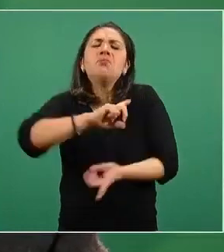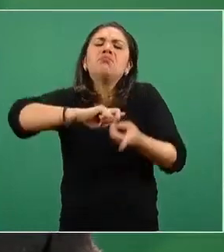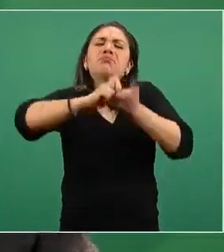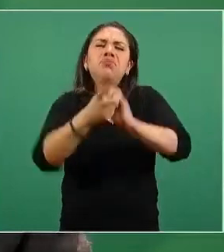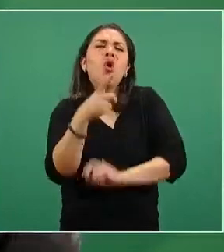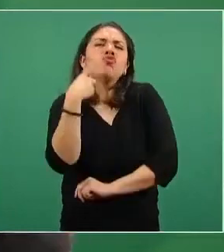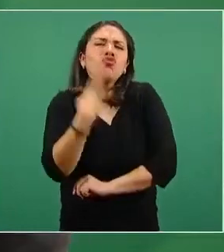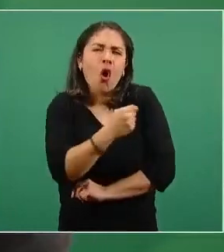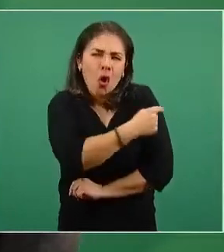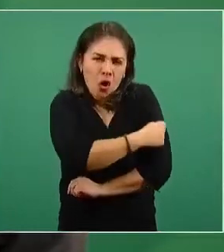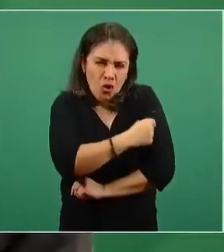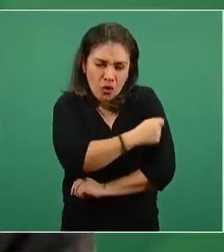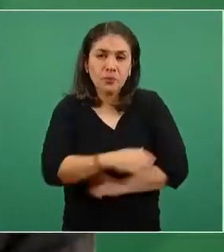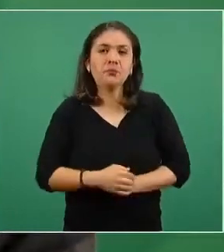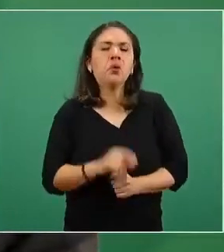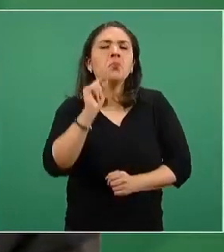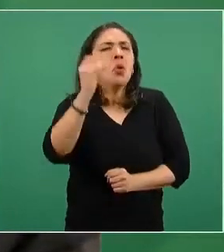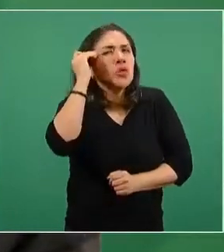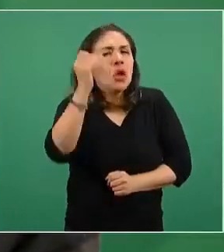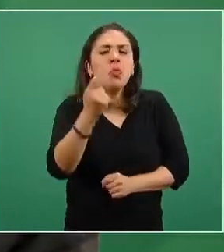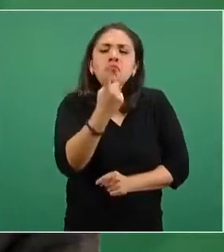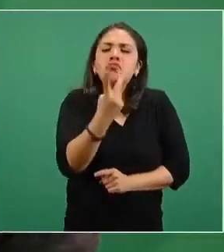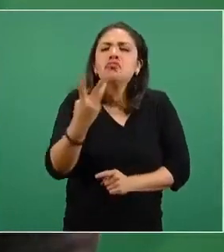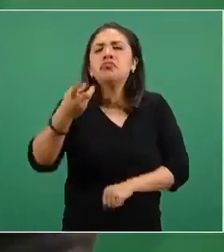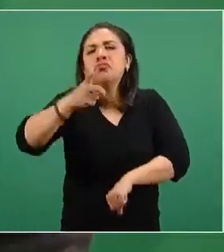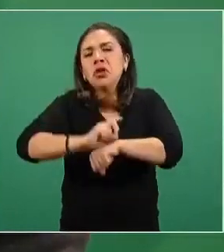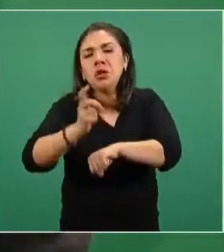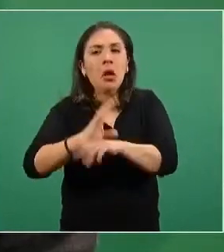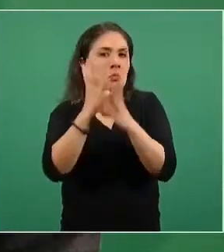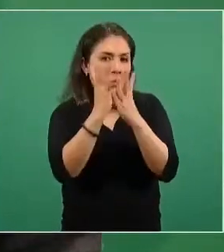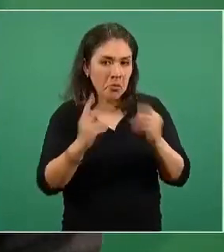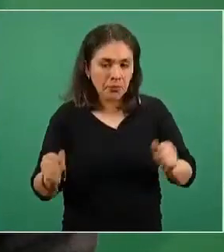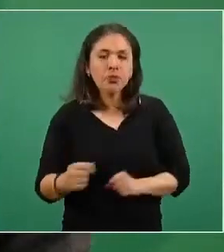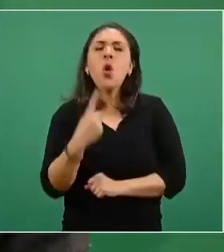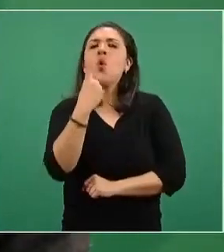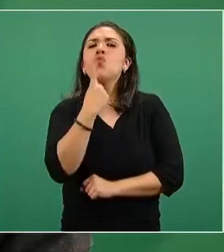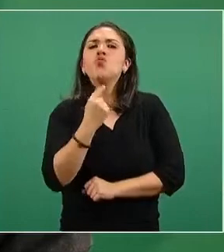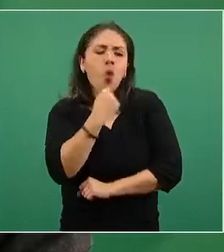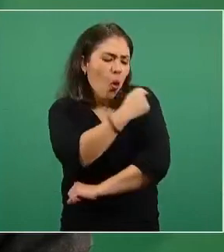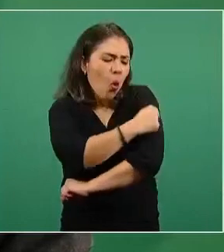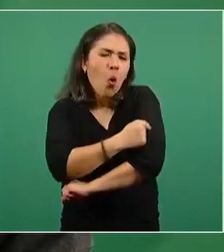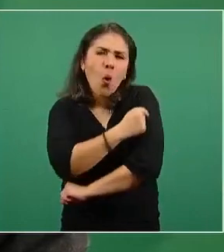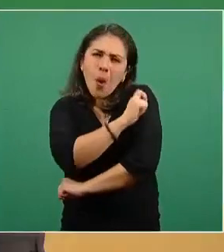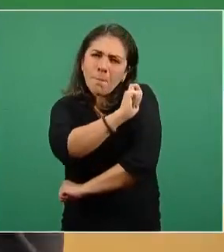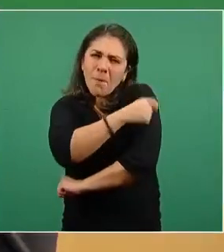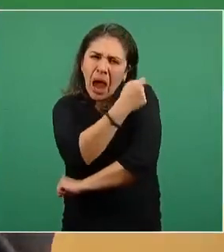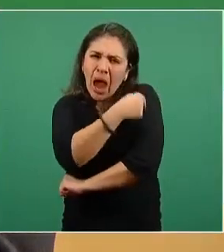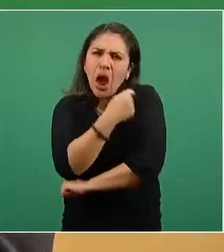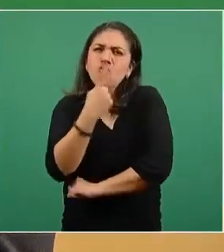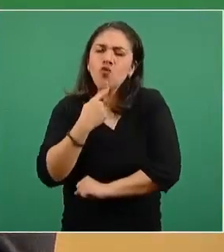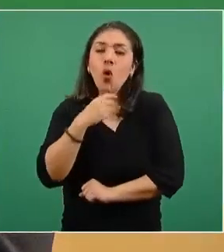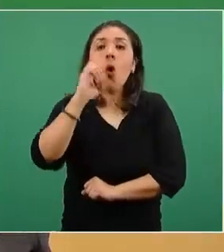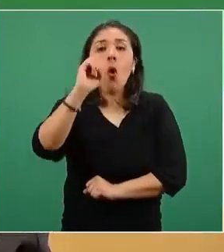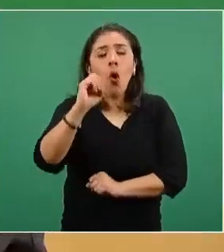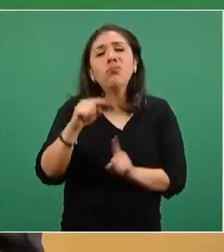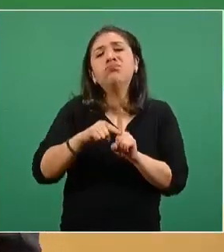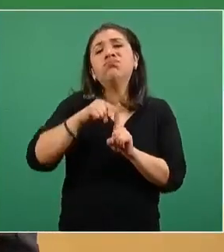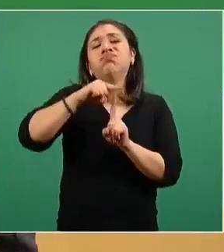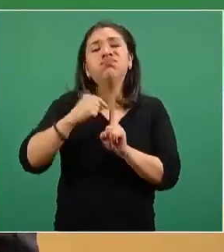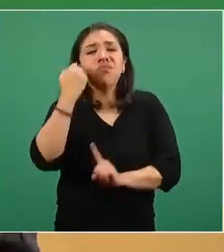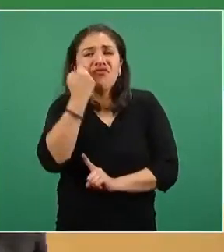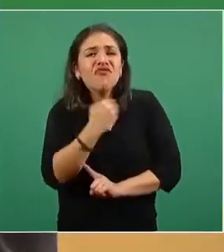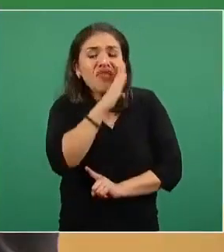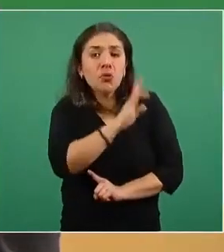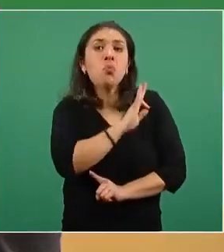dolor. Dura un par de días y se quita. Enrojecimiento en el sitio de inyección. Fiebre. Puede